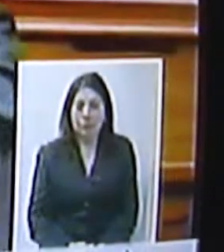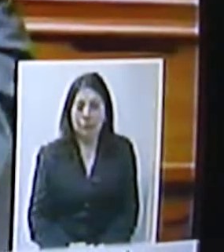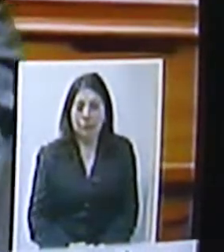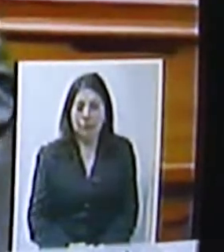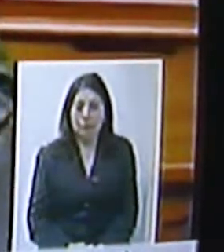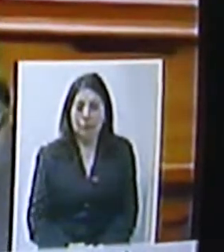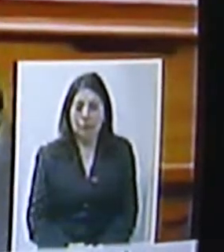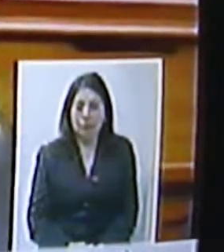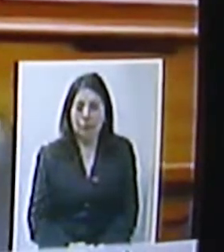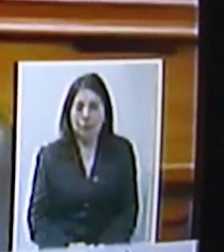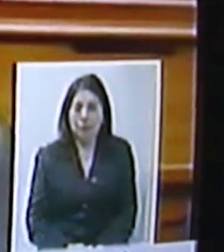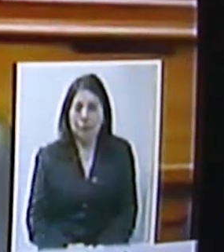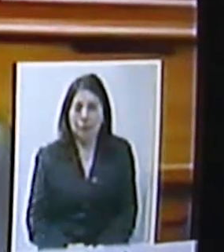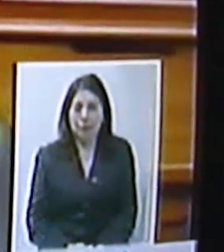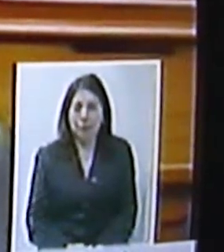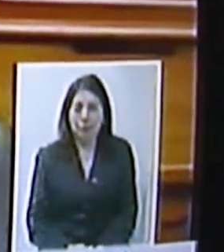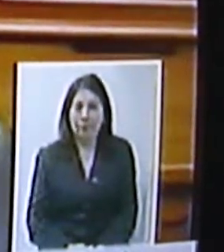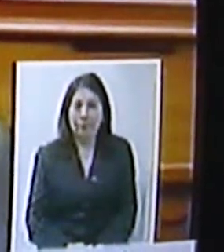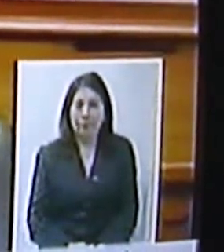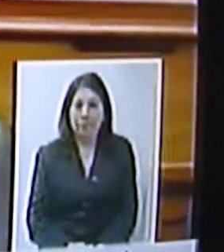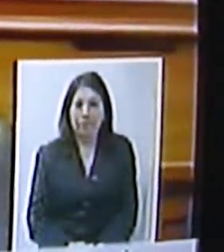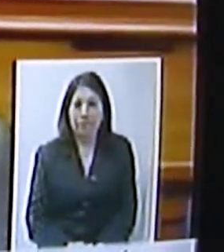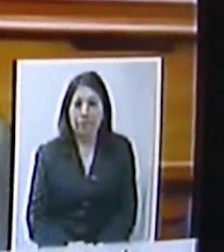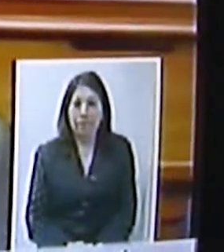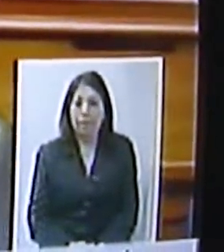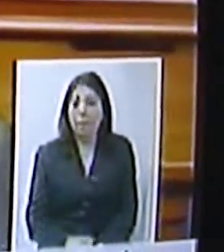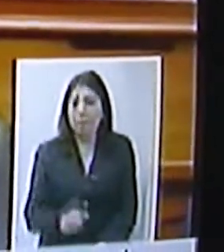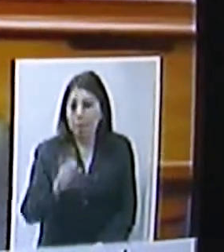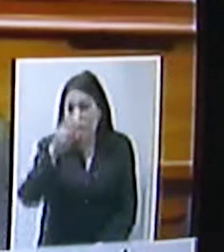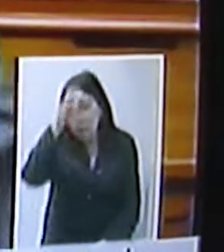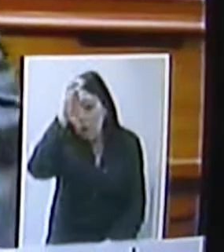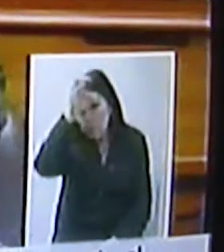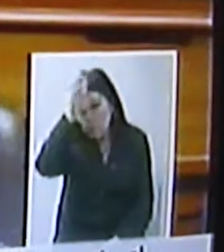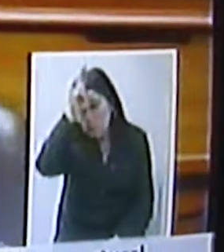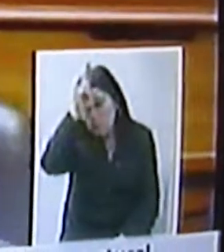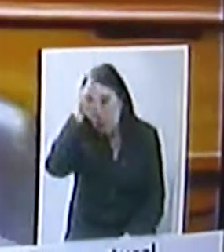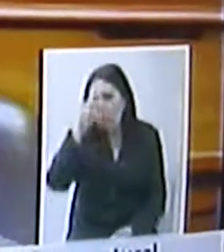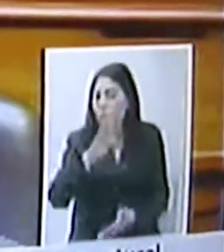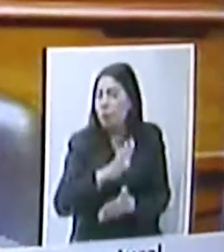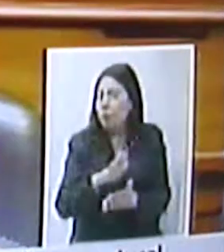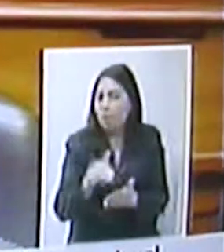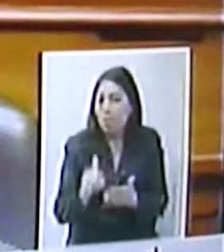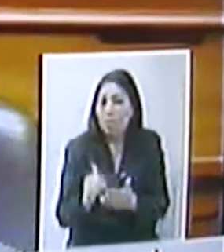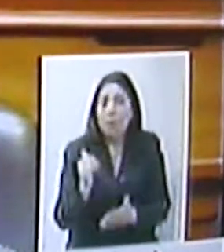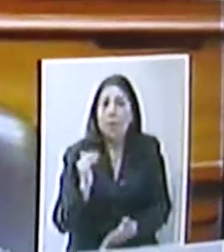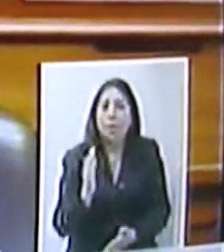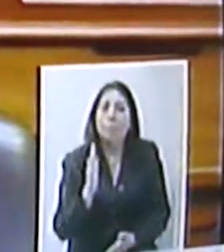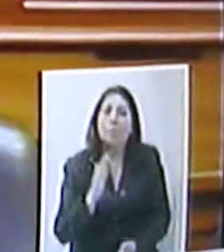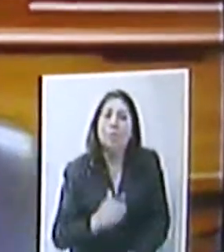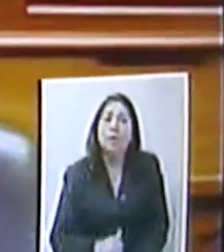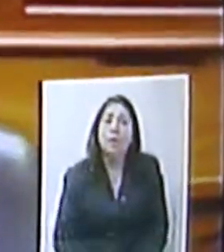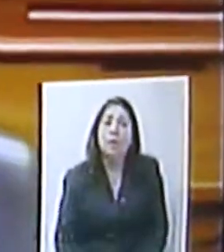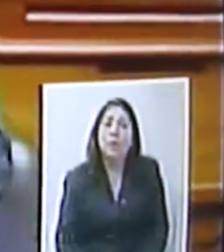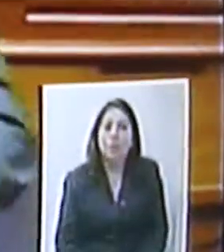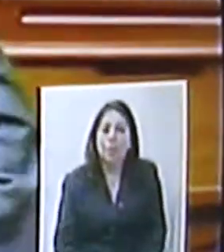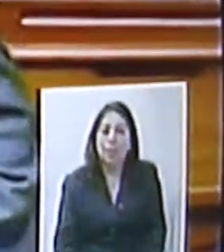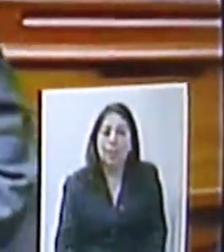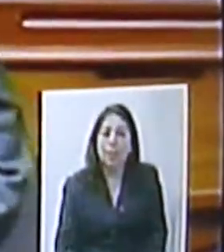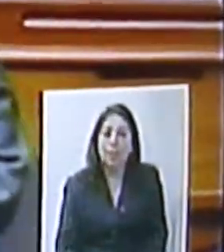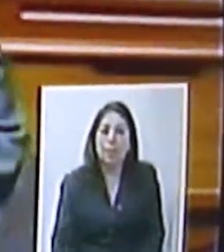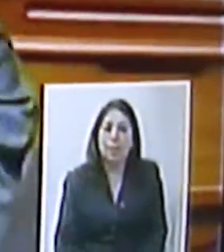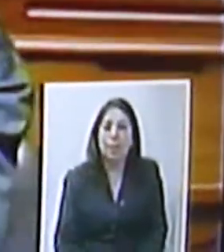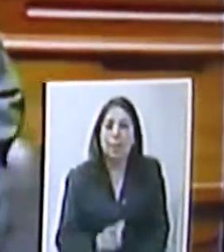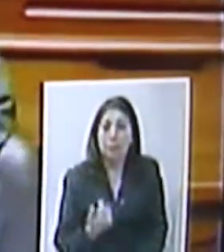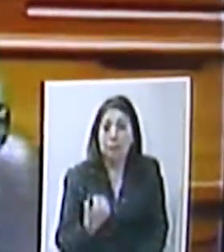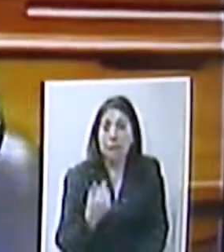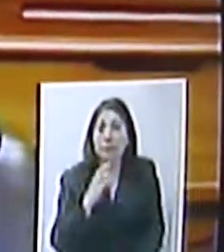lo que el Cusco, lo que la macroregión, lo que el Perú en general demandan es que ese